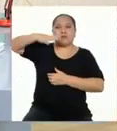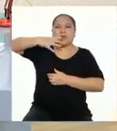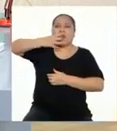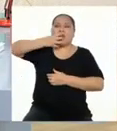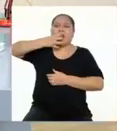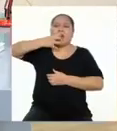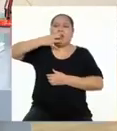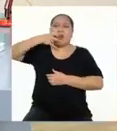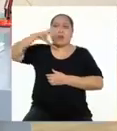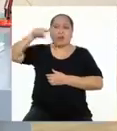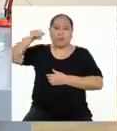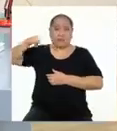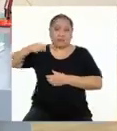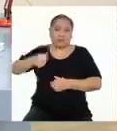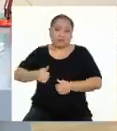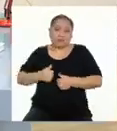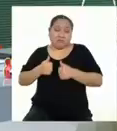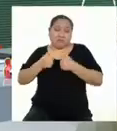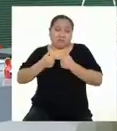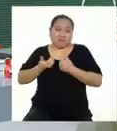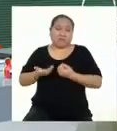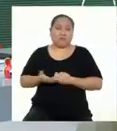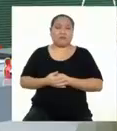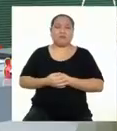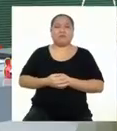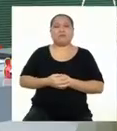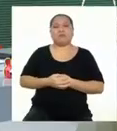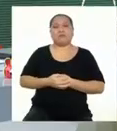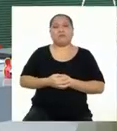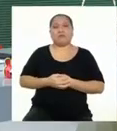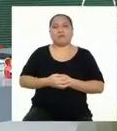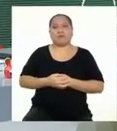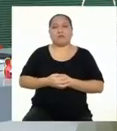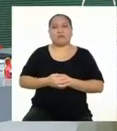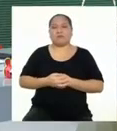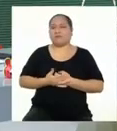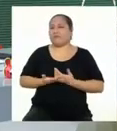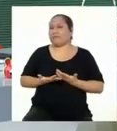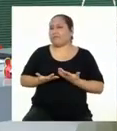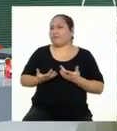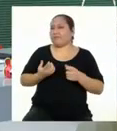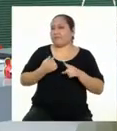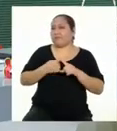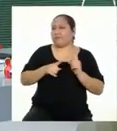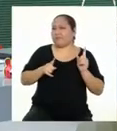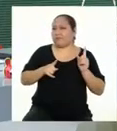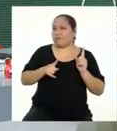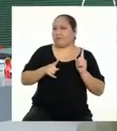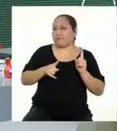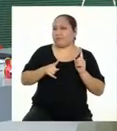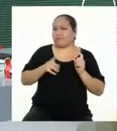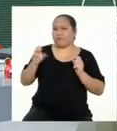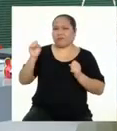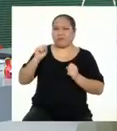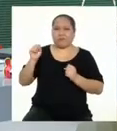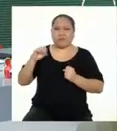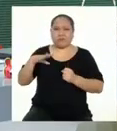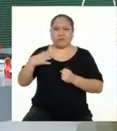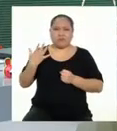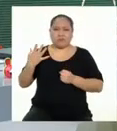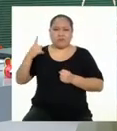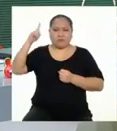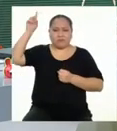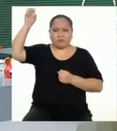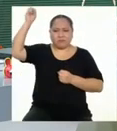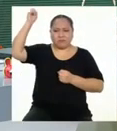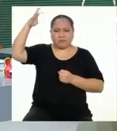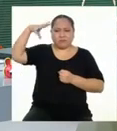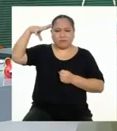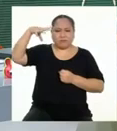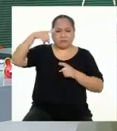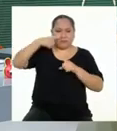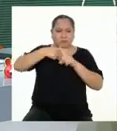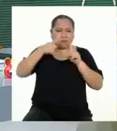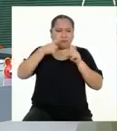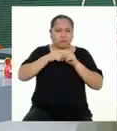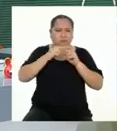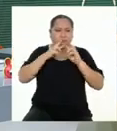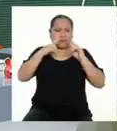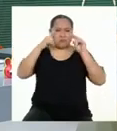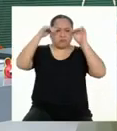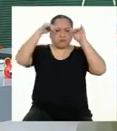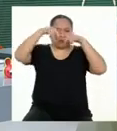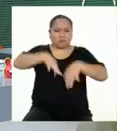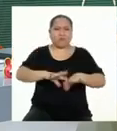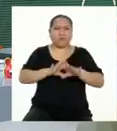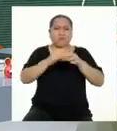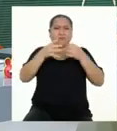temperatura adecuada para vivir. Sin embargo, aunque existe la energía solar y diversas fuentes hídricas,